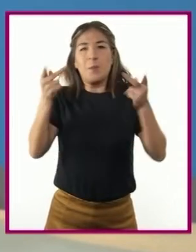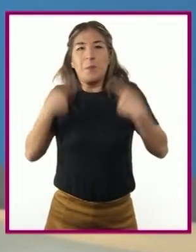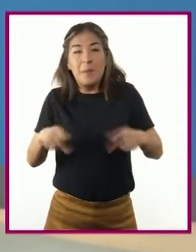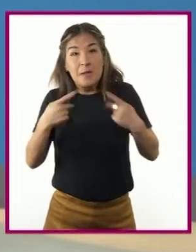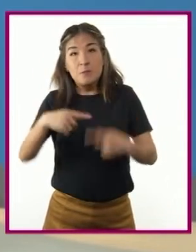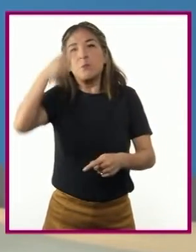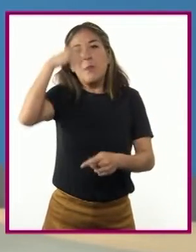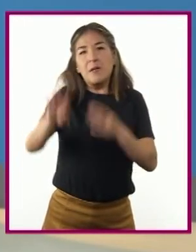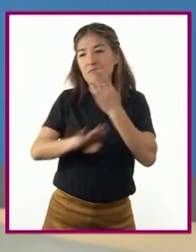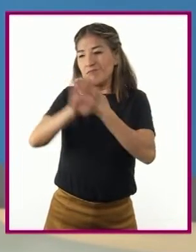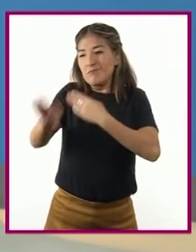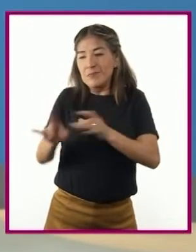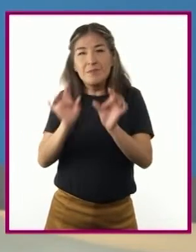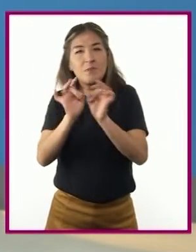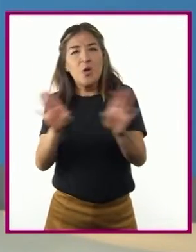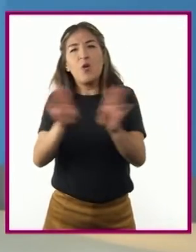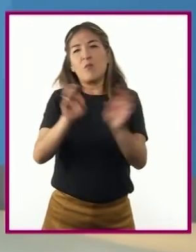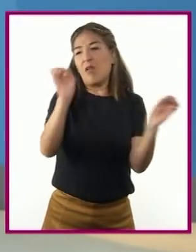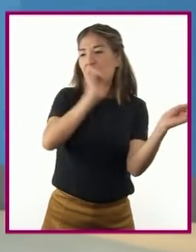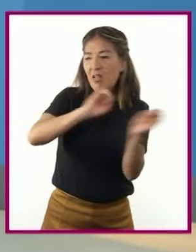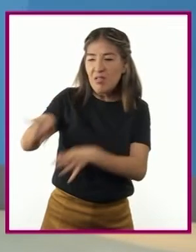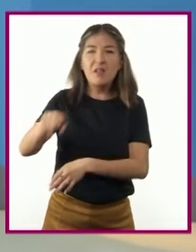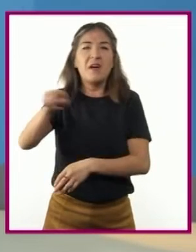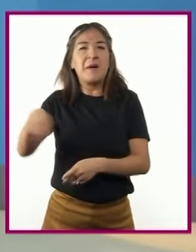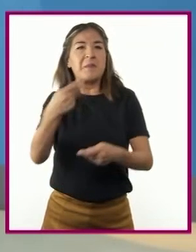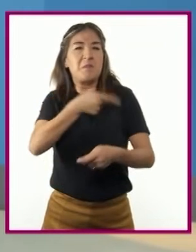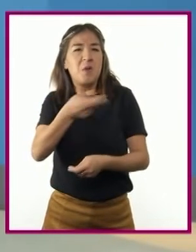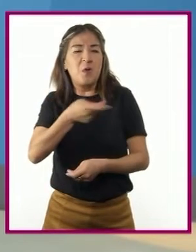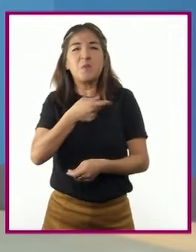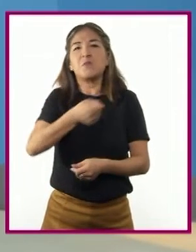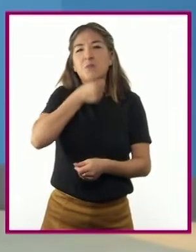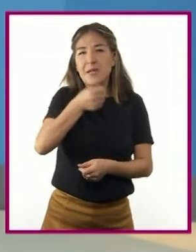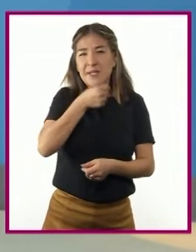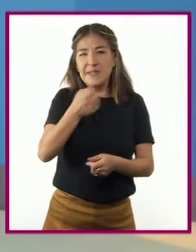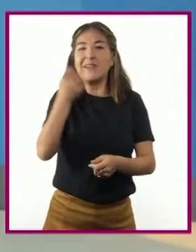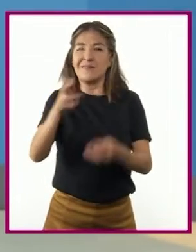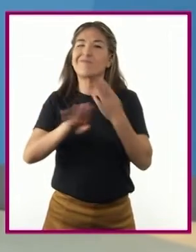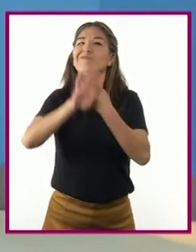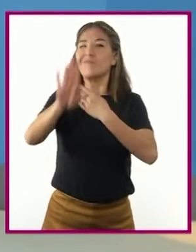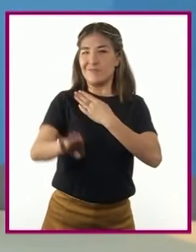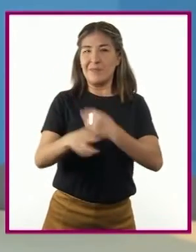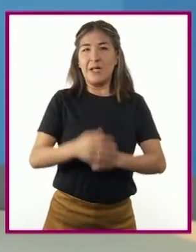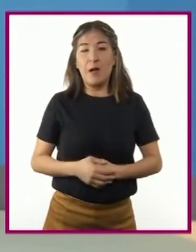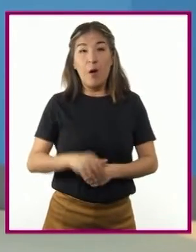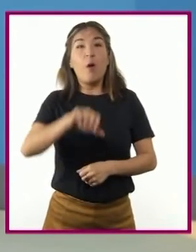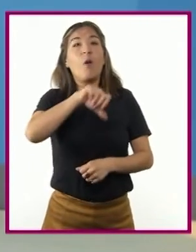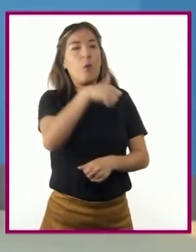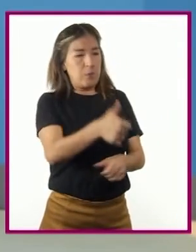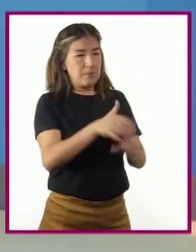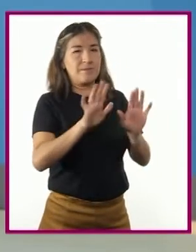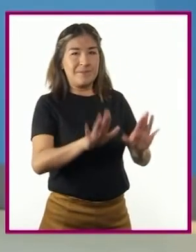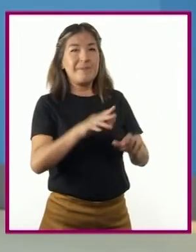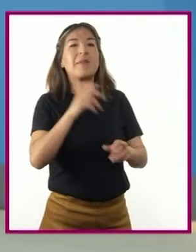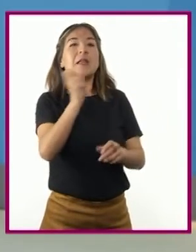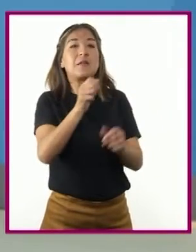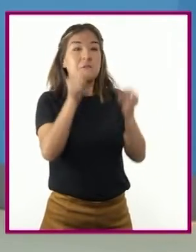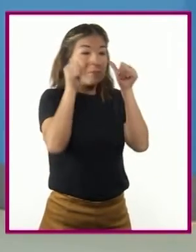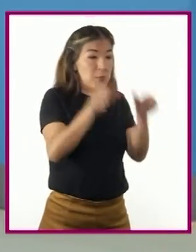evitar situaciones de abandono y pobreza. Por otro lado, los servicios médicos deben